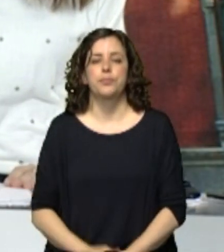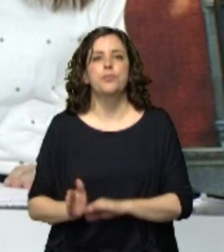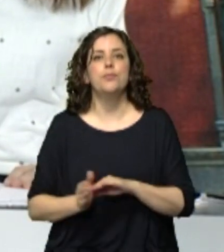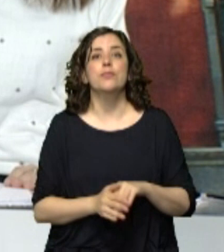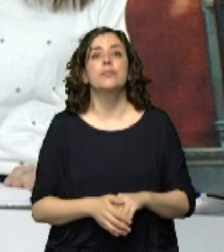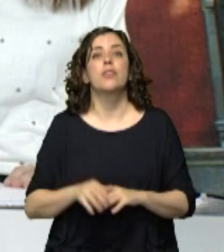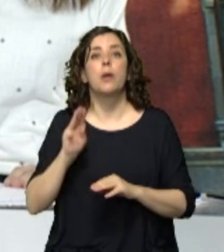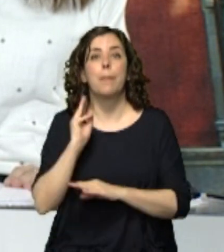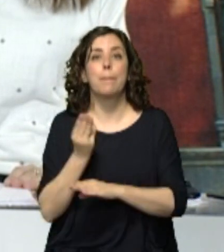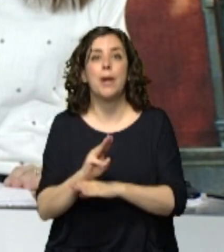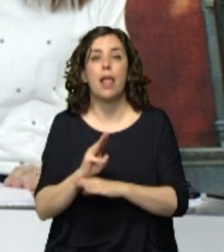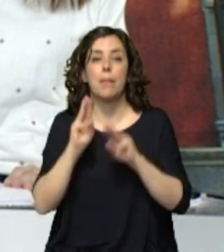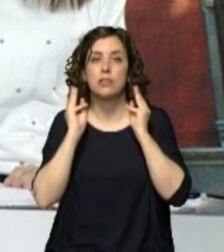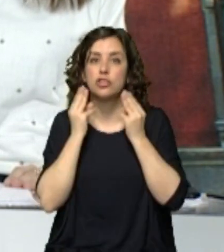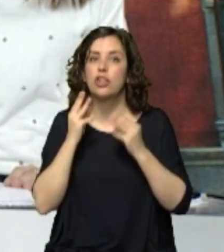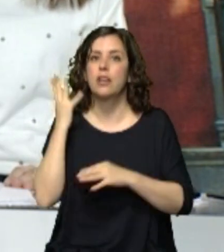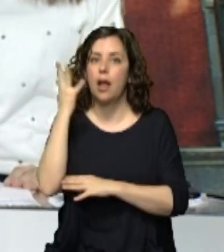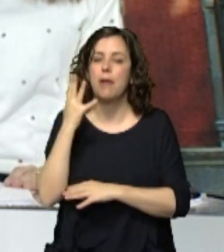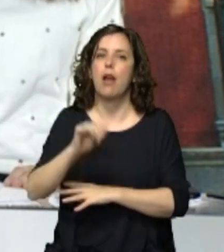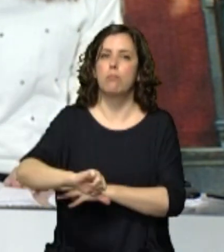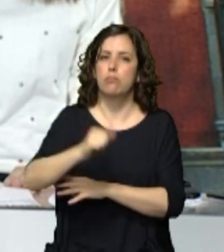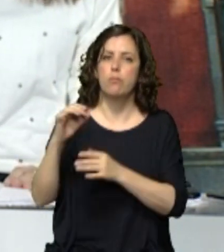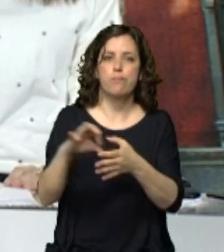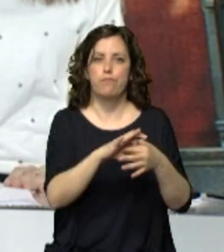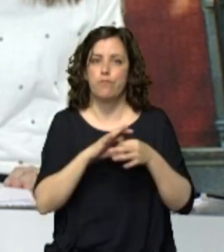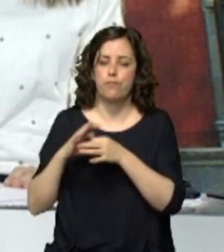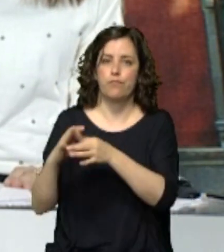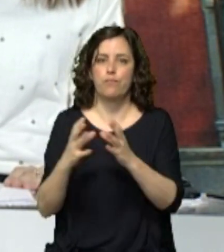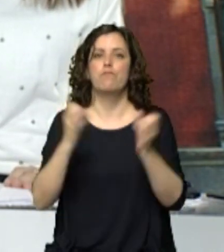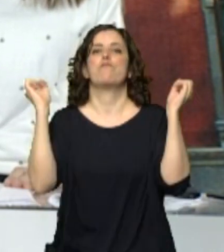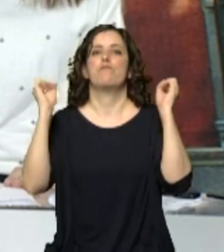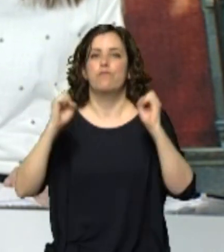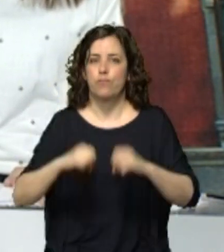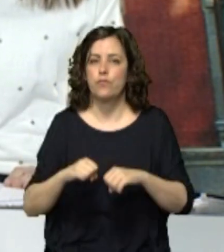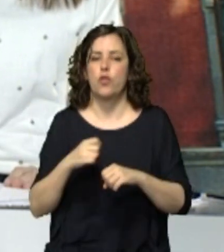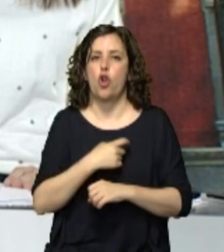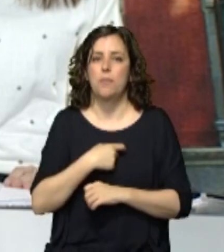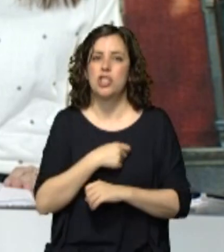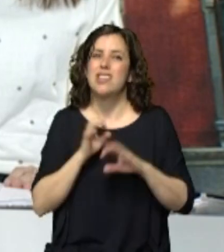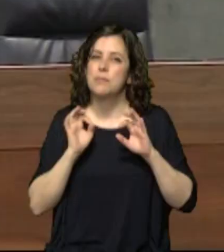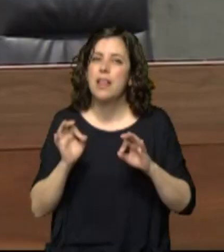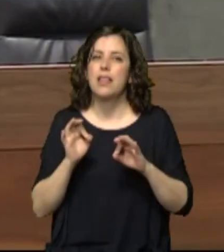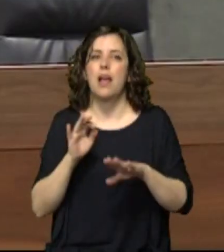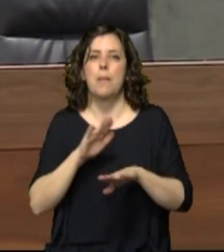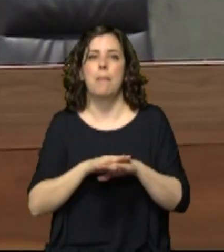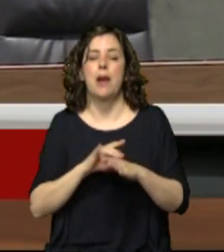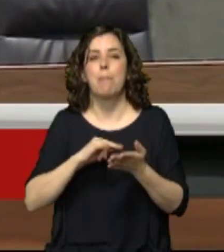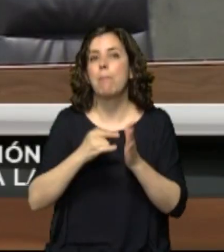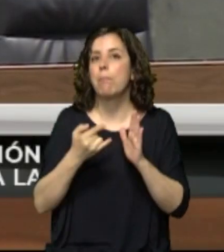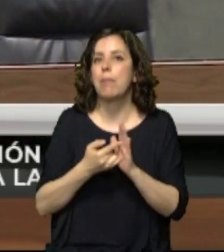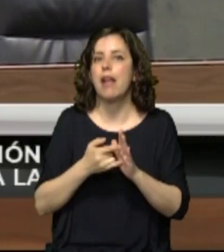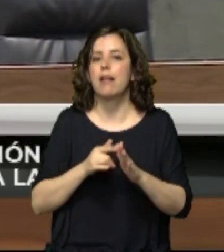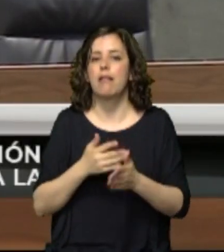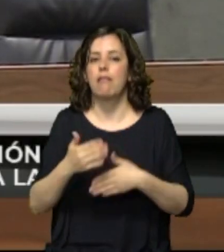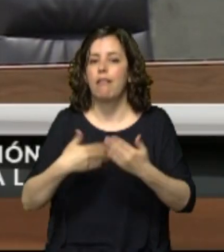de Navarra ha aprobado de manera unánime crear una comisión especial que debata y realice aportaciones al plan de reactivación que el Gobierno de